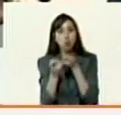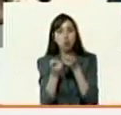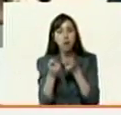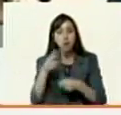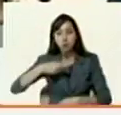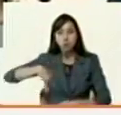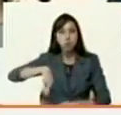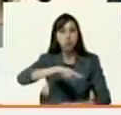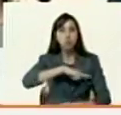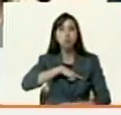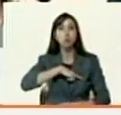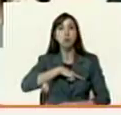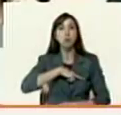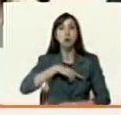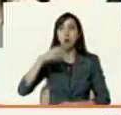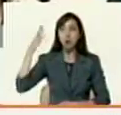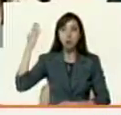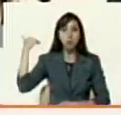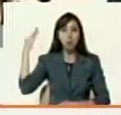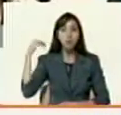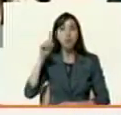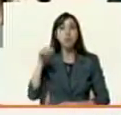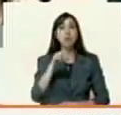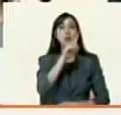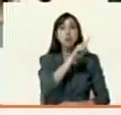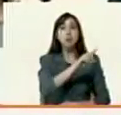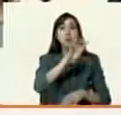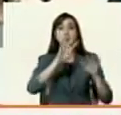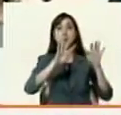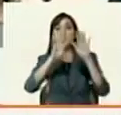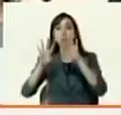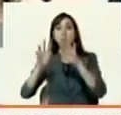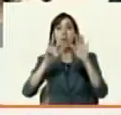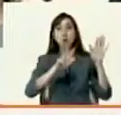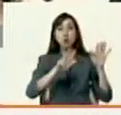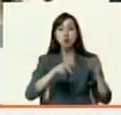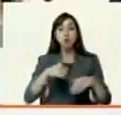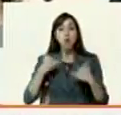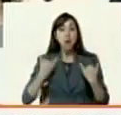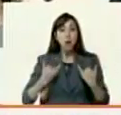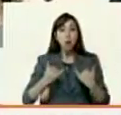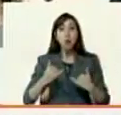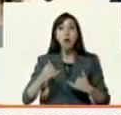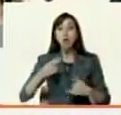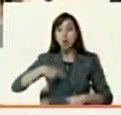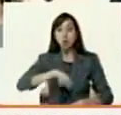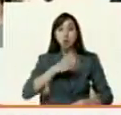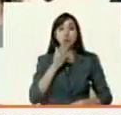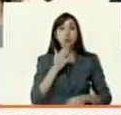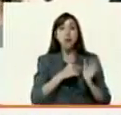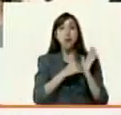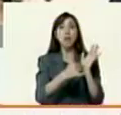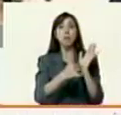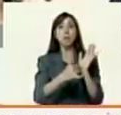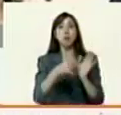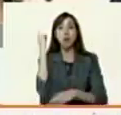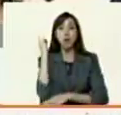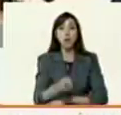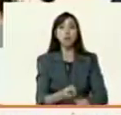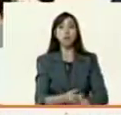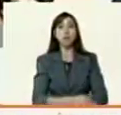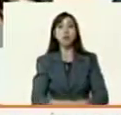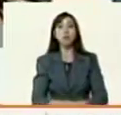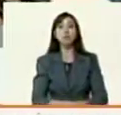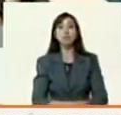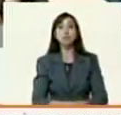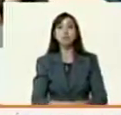tuvo hasta 1998. Aquí está este pueblo dando una lección. El presidente Nicolás Maduro ha llamado a la unidad nacional, pero ha llamado